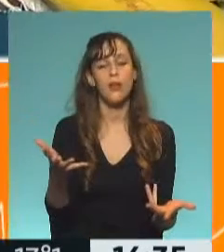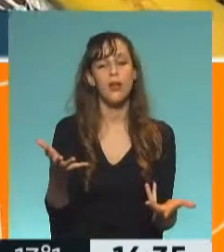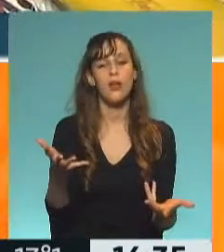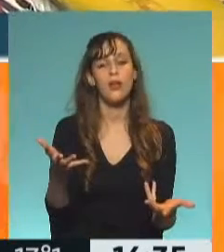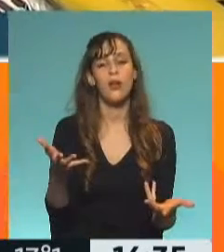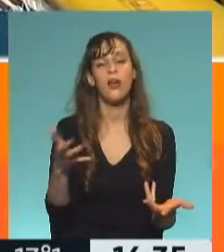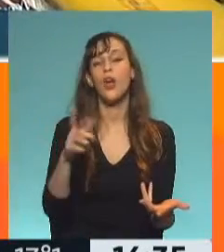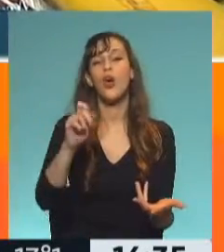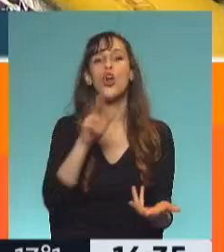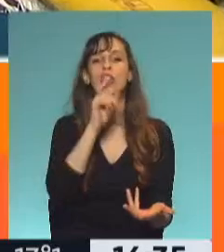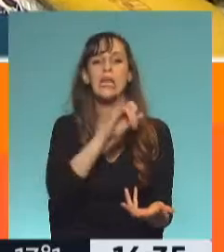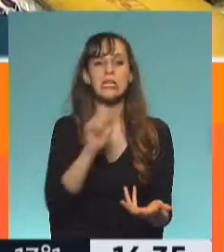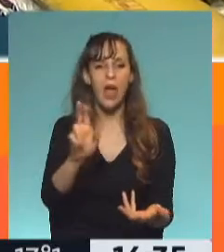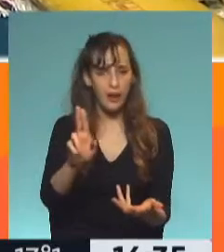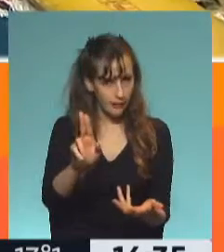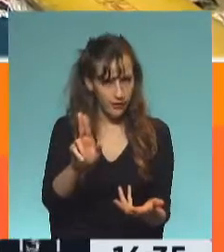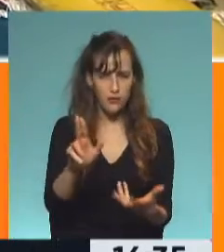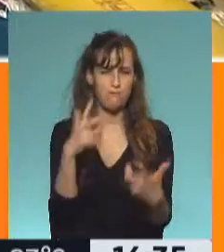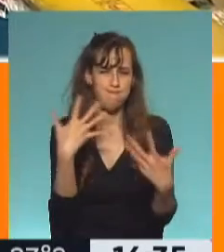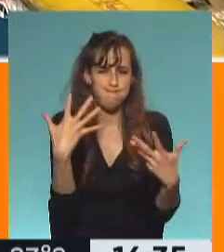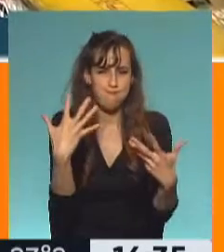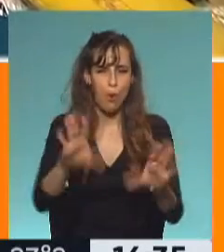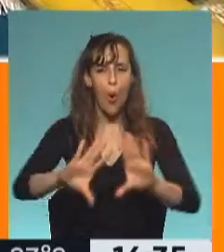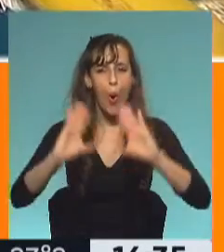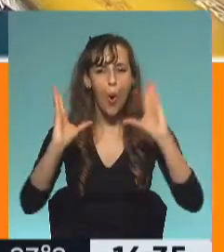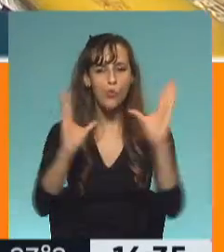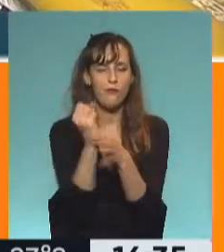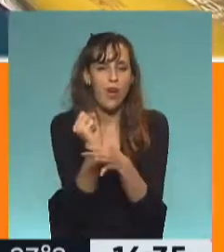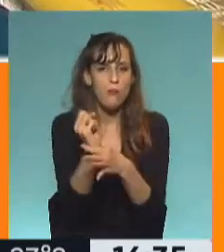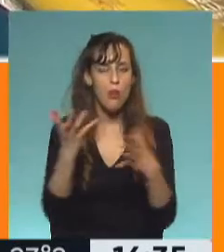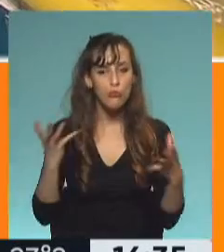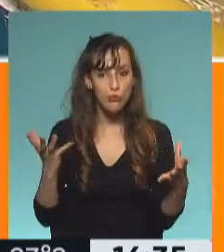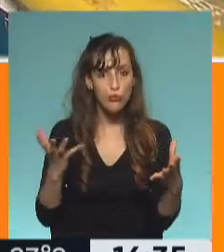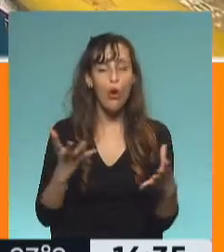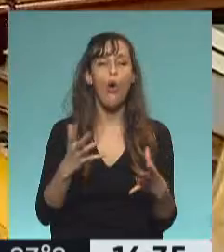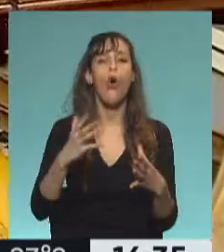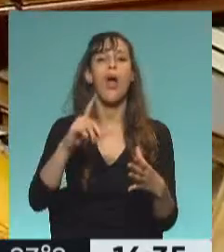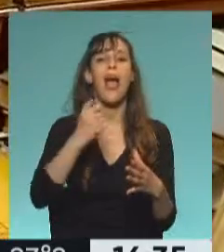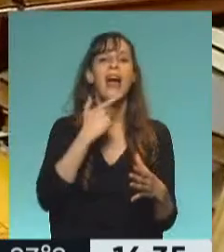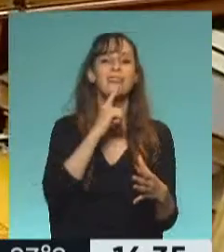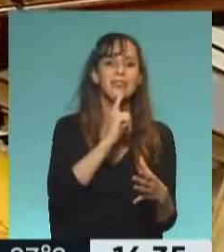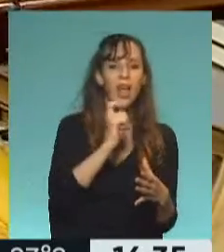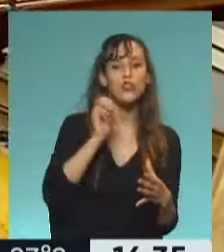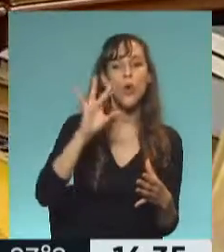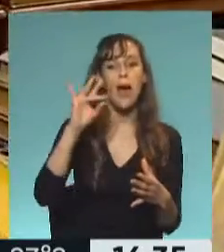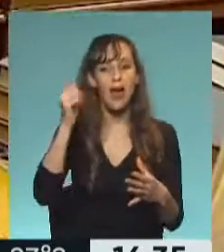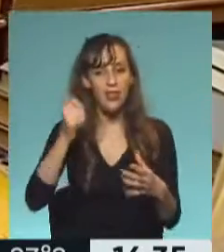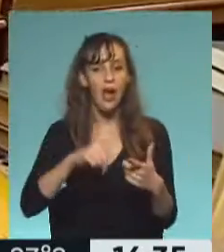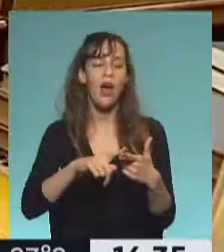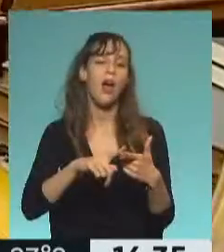de Cortázar a nivel mundial. Claro. Entonces, de Casa Tomada, los premios, todo que se